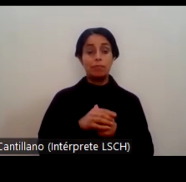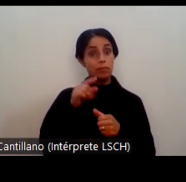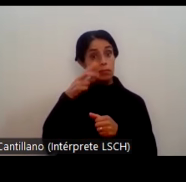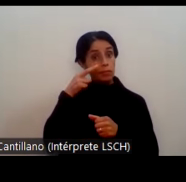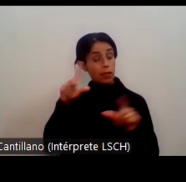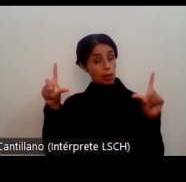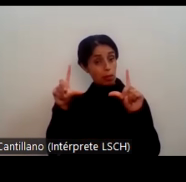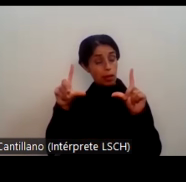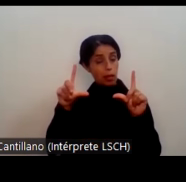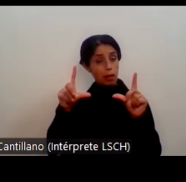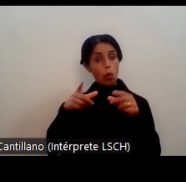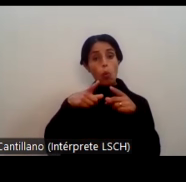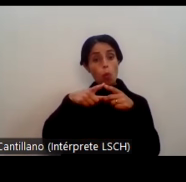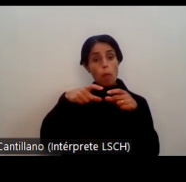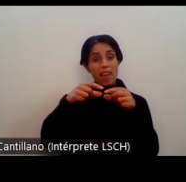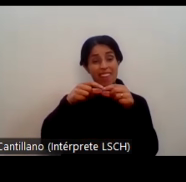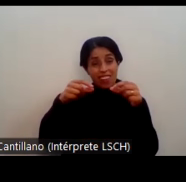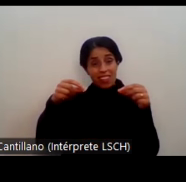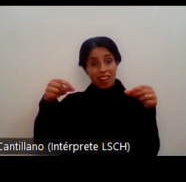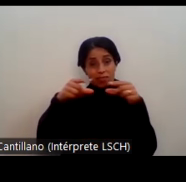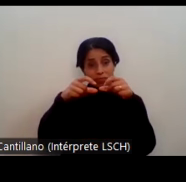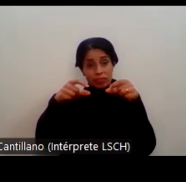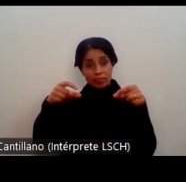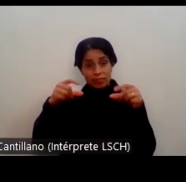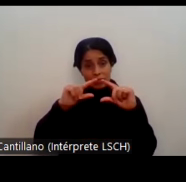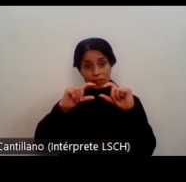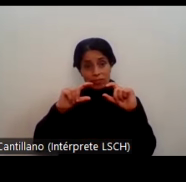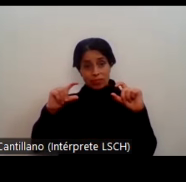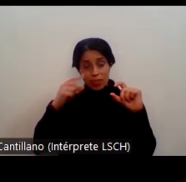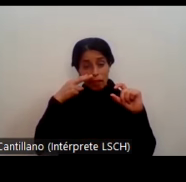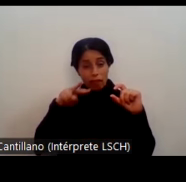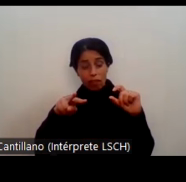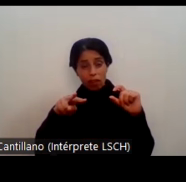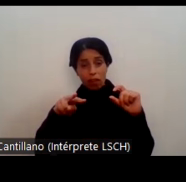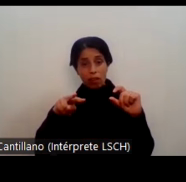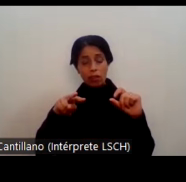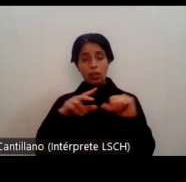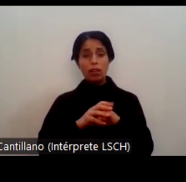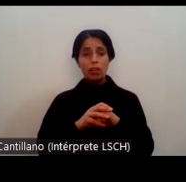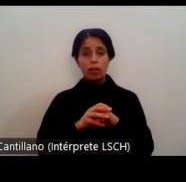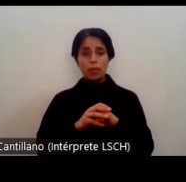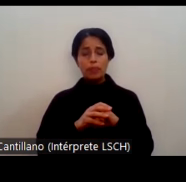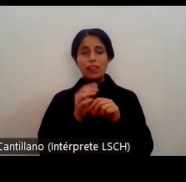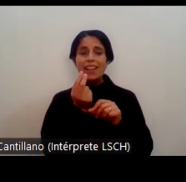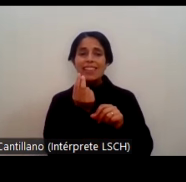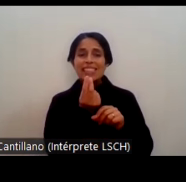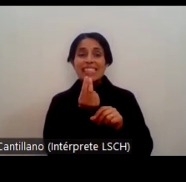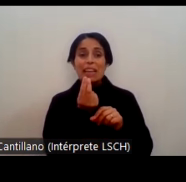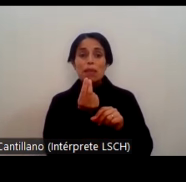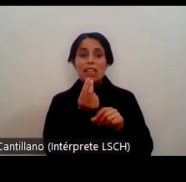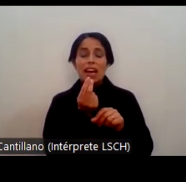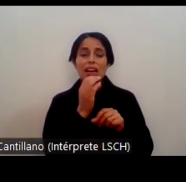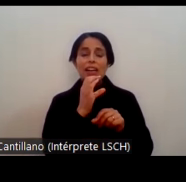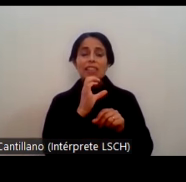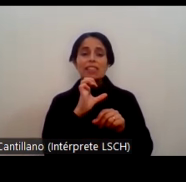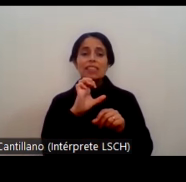un vegetal, la vaina, más propiamente tal, la semilla